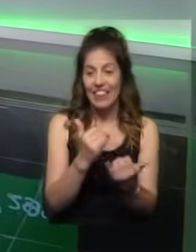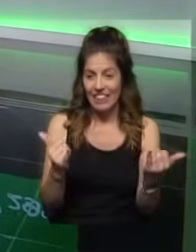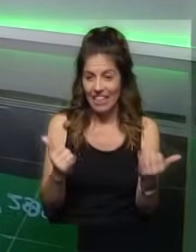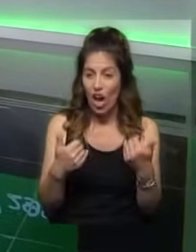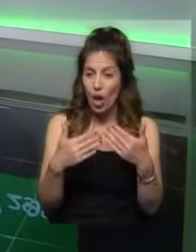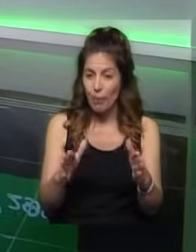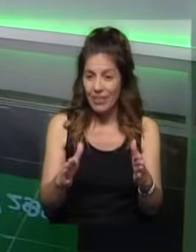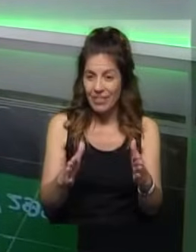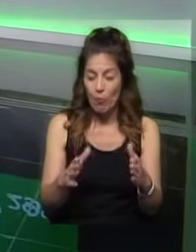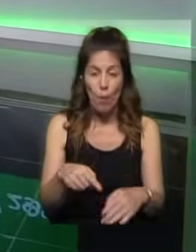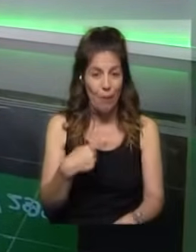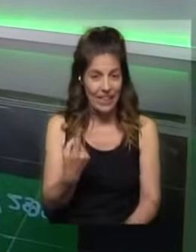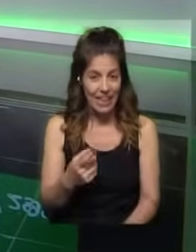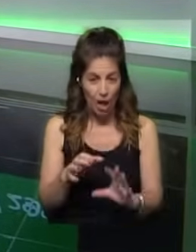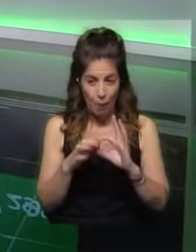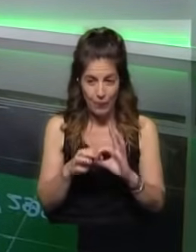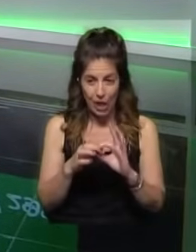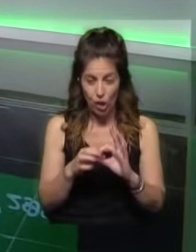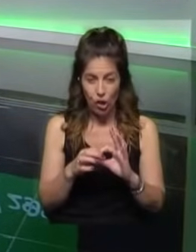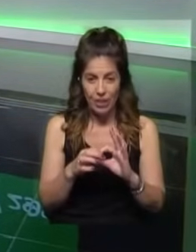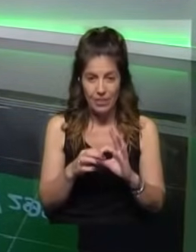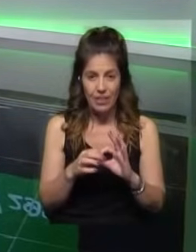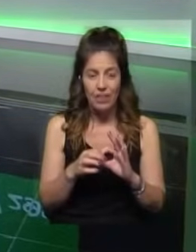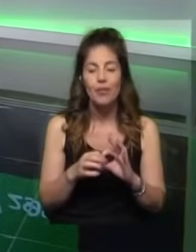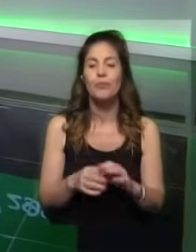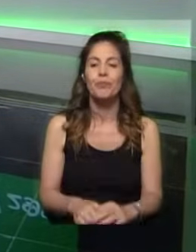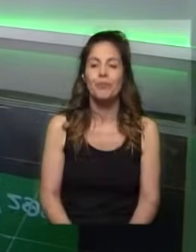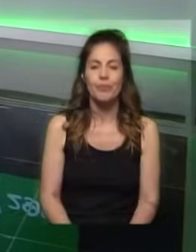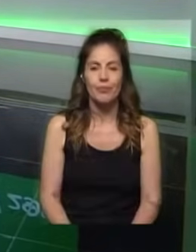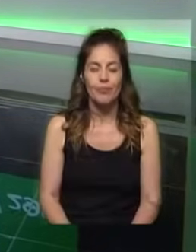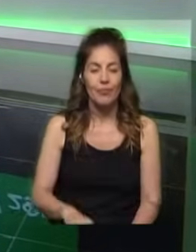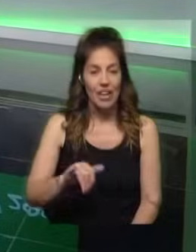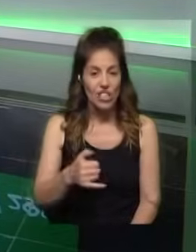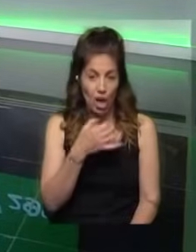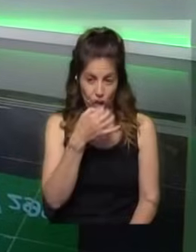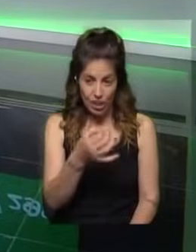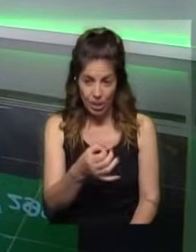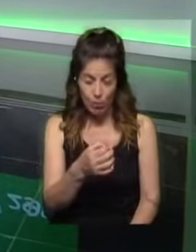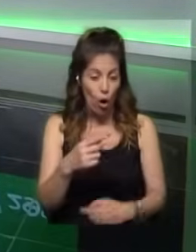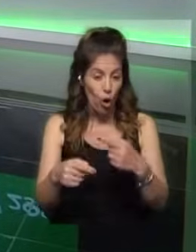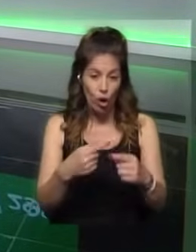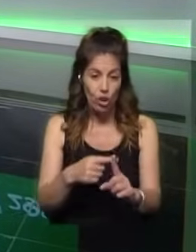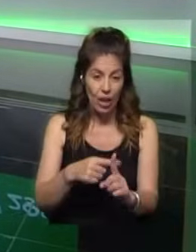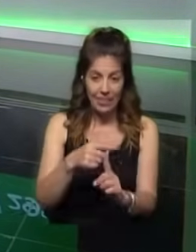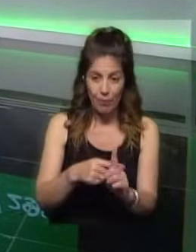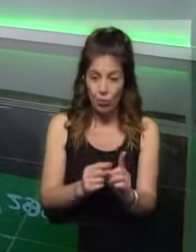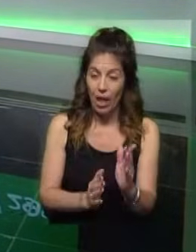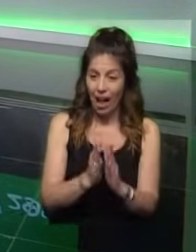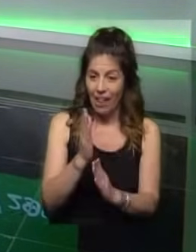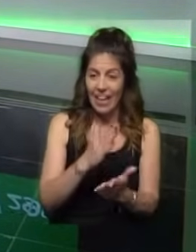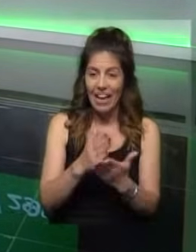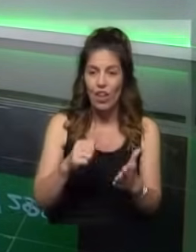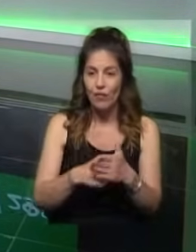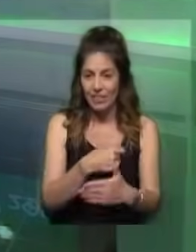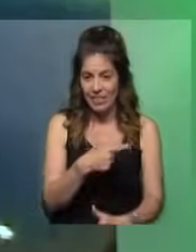Natalia por lo previsto para mañana miércoles mañana miércoles 29 de noviembre ya lo adelantábamos continúan las altas temperaturas y esto hasta el fin de